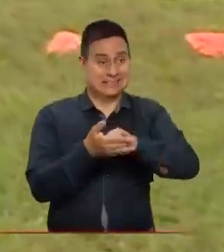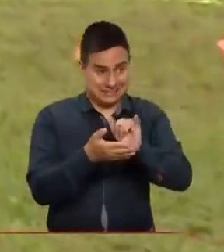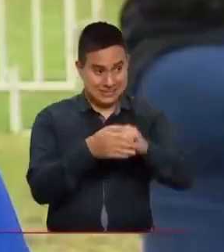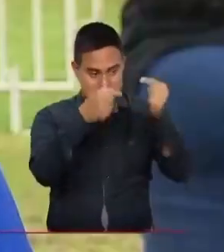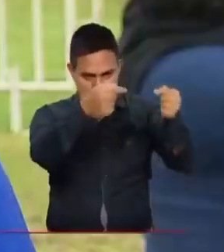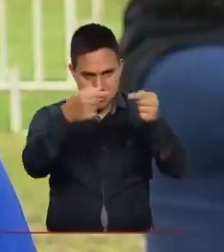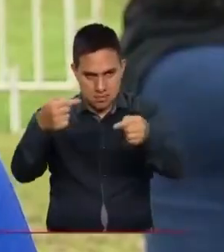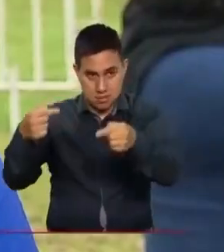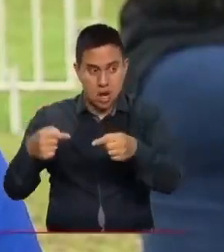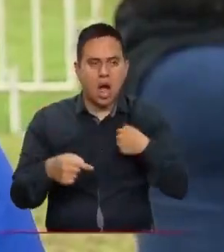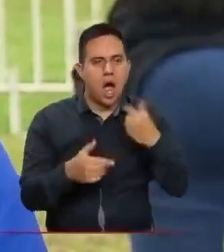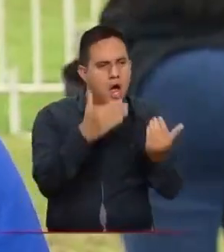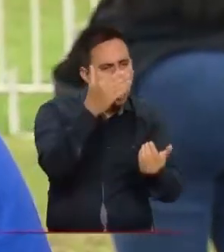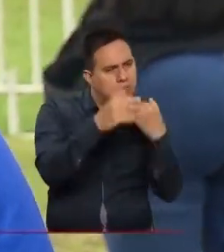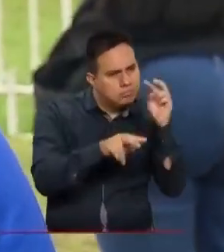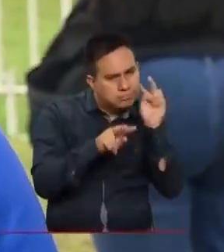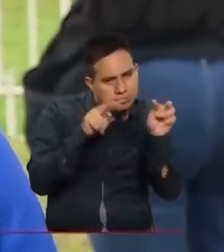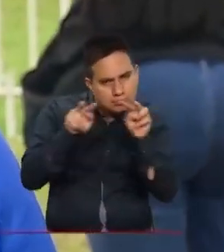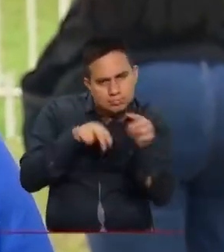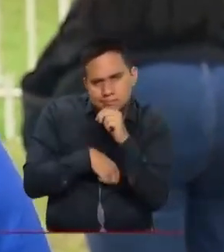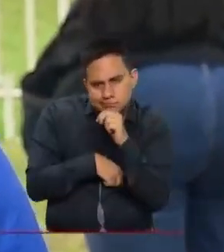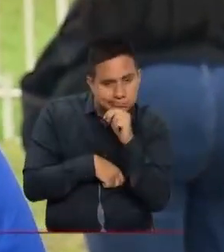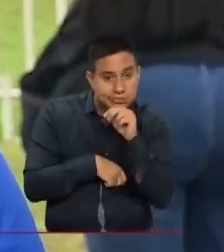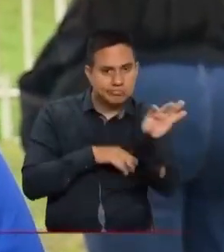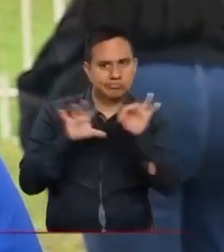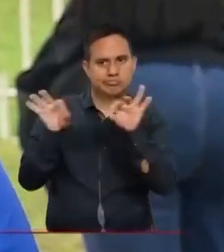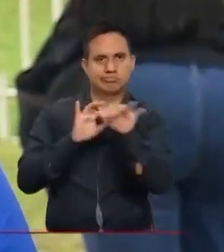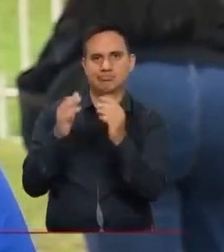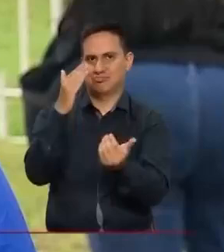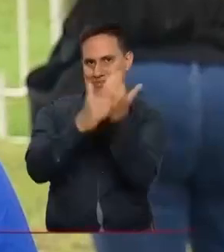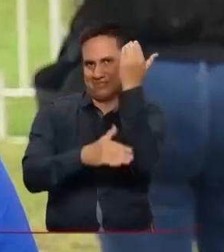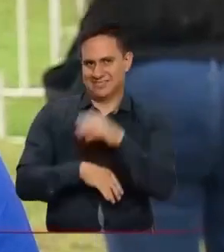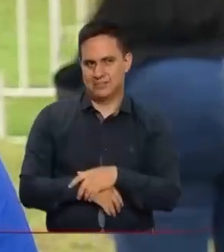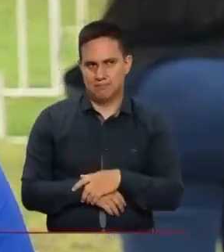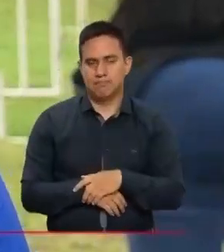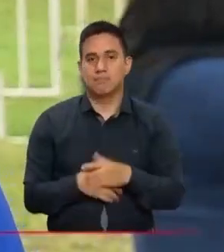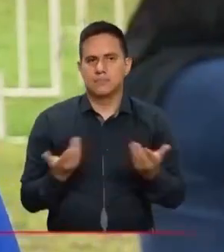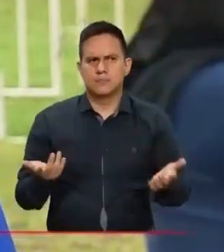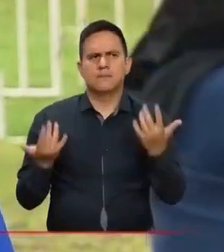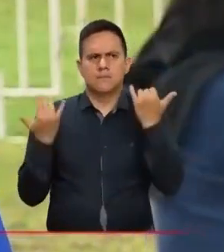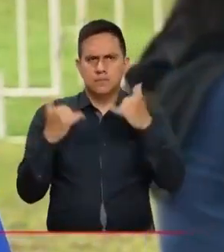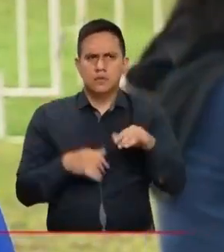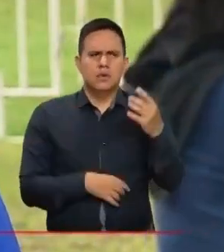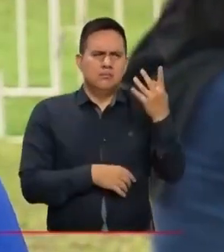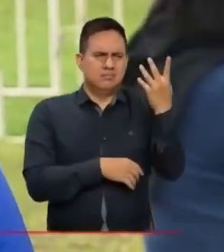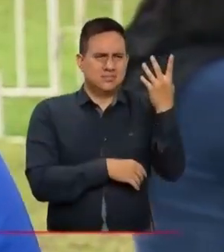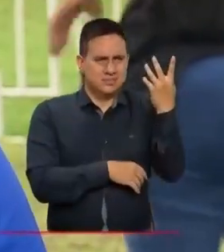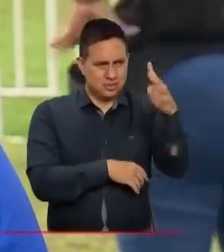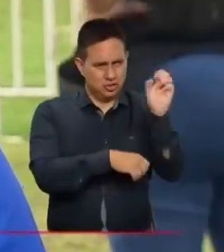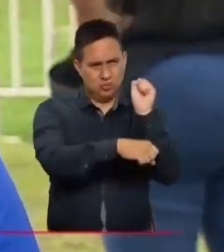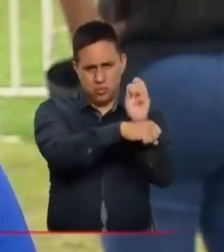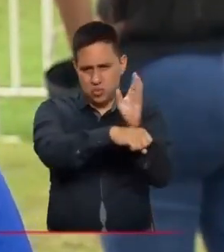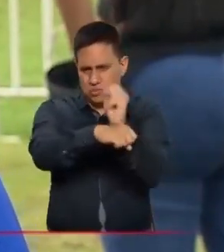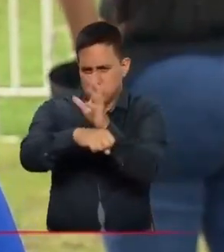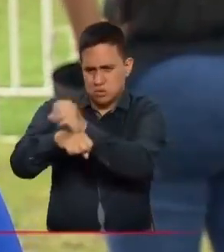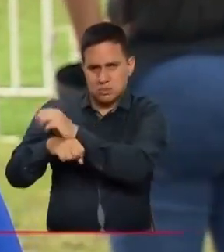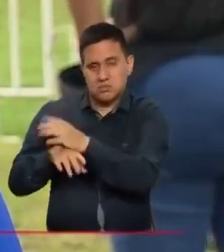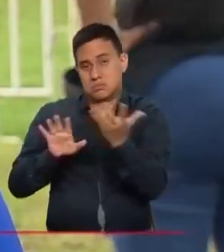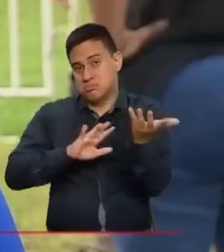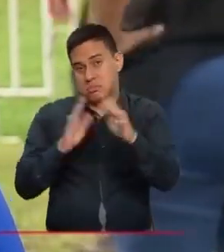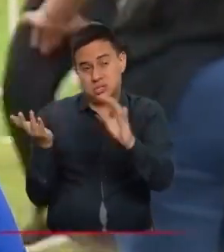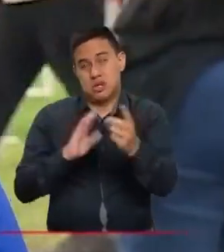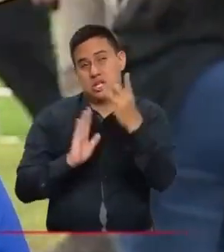un total de 113 clubes de nivel nacional y de nivel regional. Tenemos 14 clubes participantes donde participan